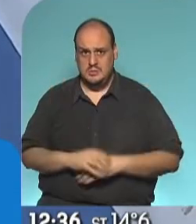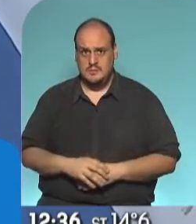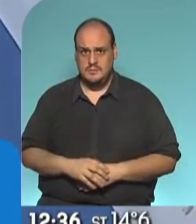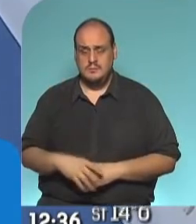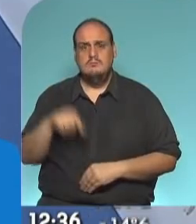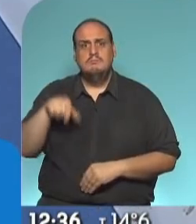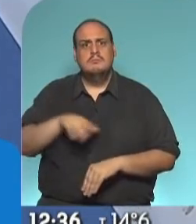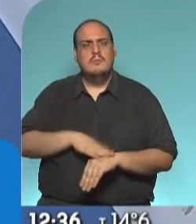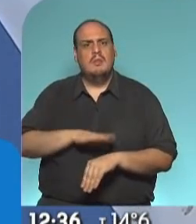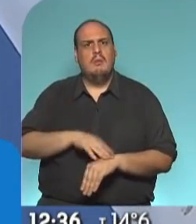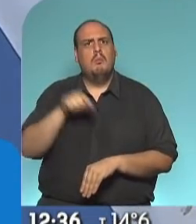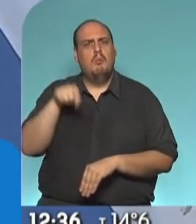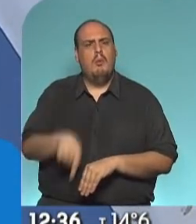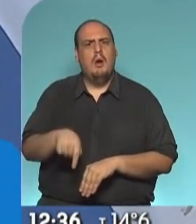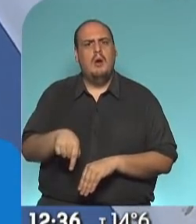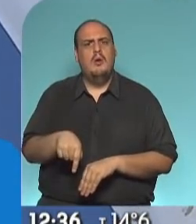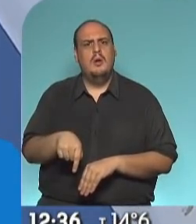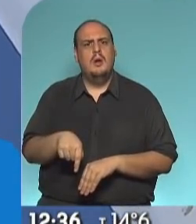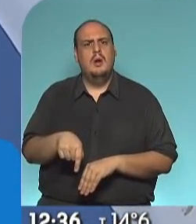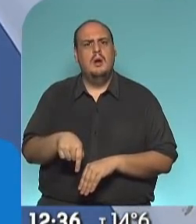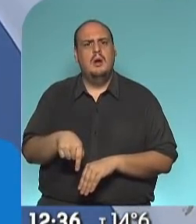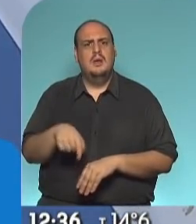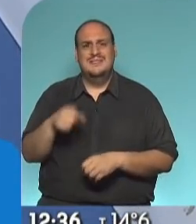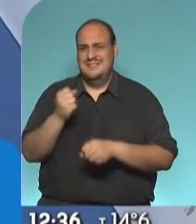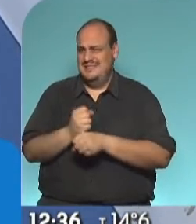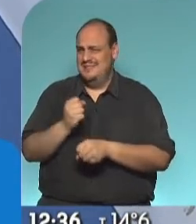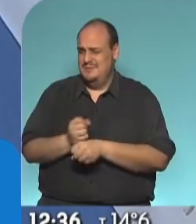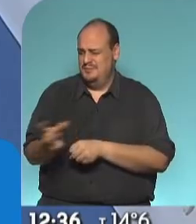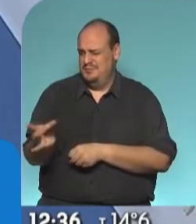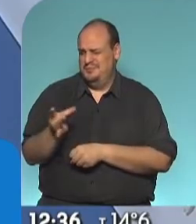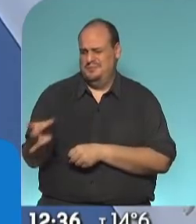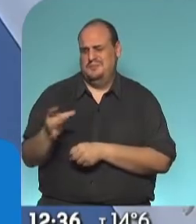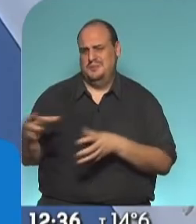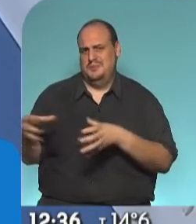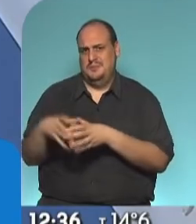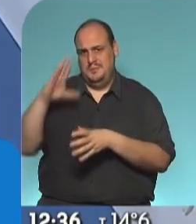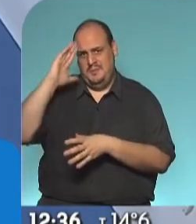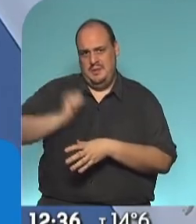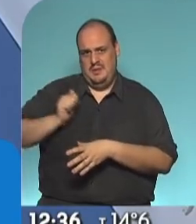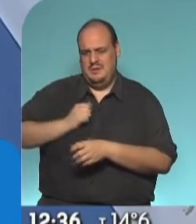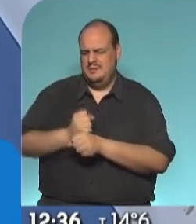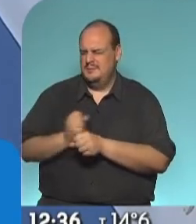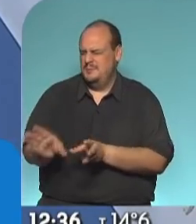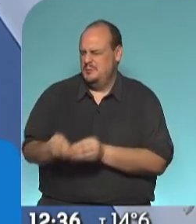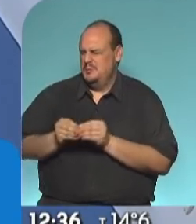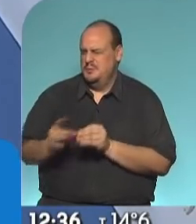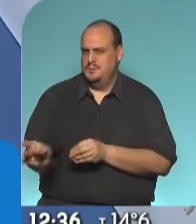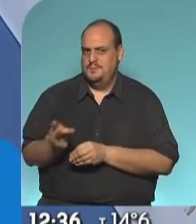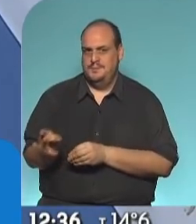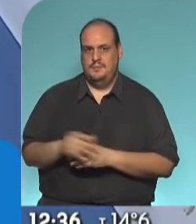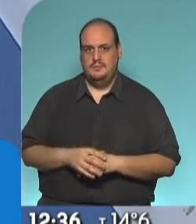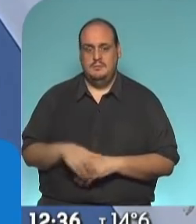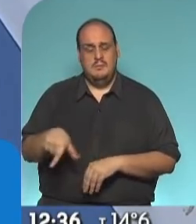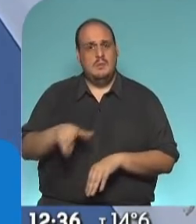En estos tiempos en que tan cerca estamos trabajando con nuestros hombres de las Fuerzas Armadas. En